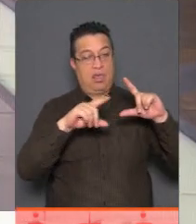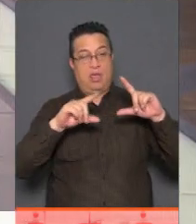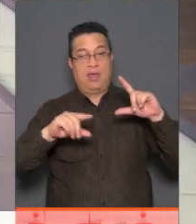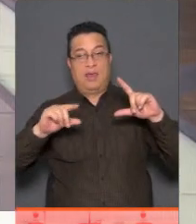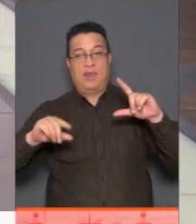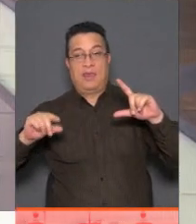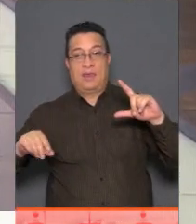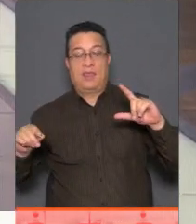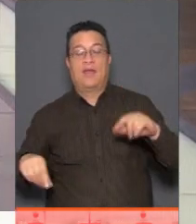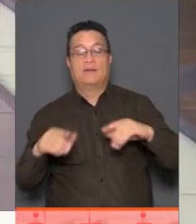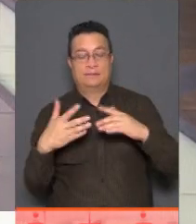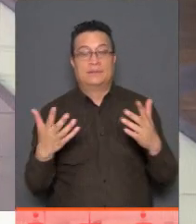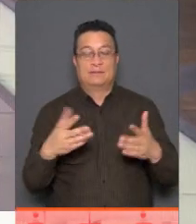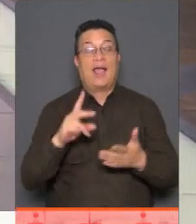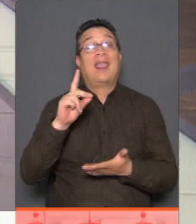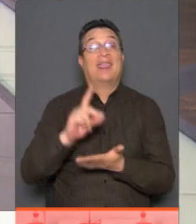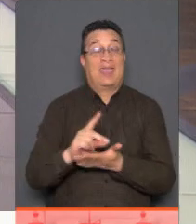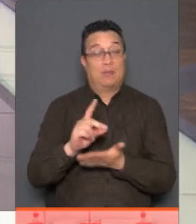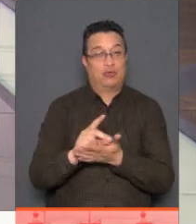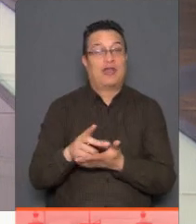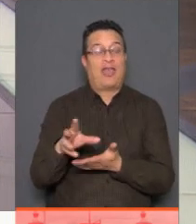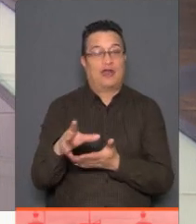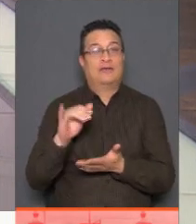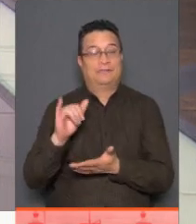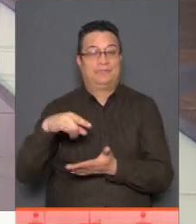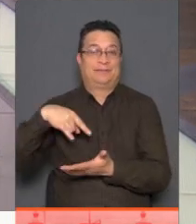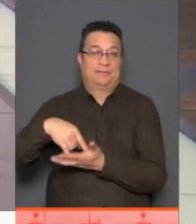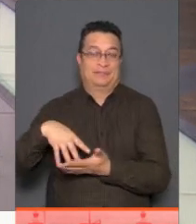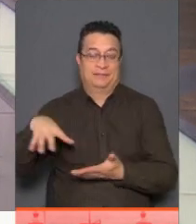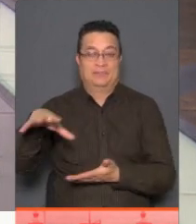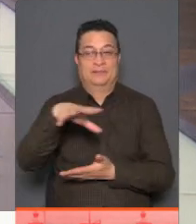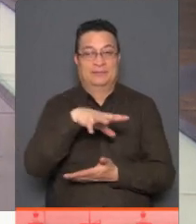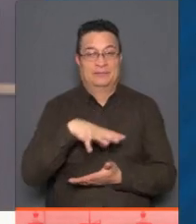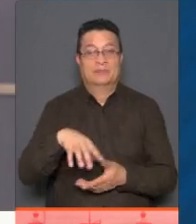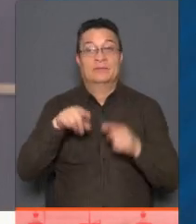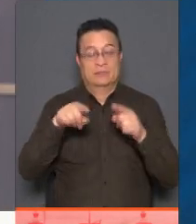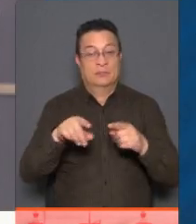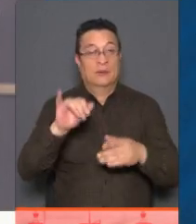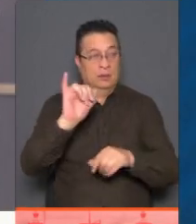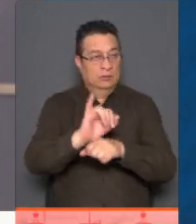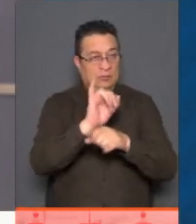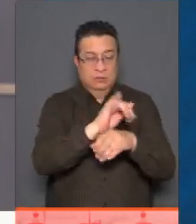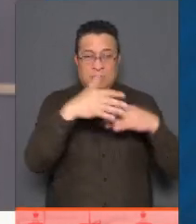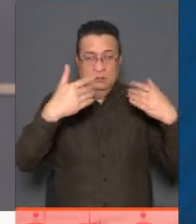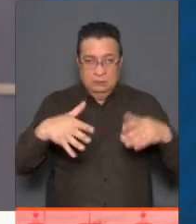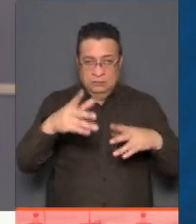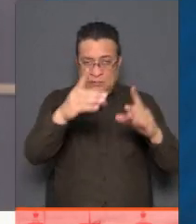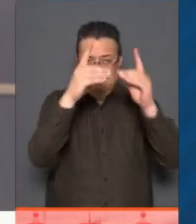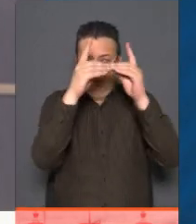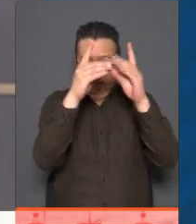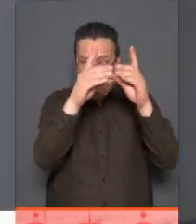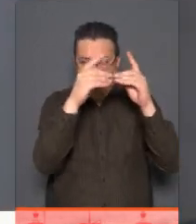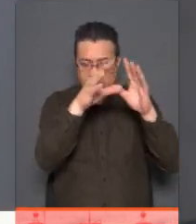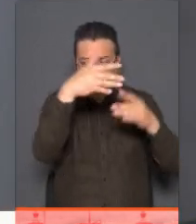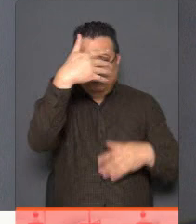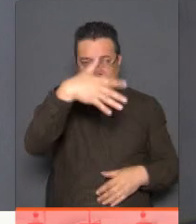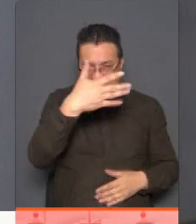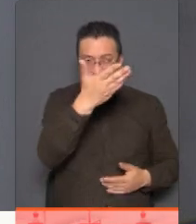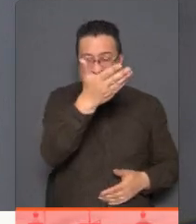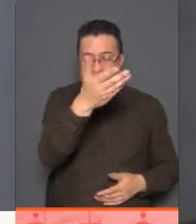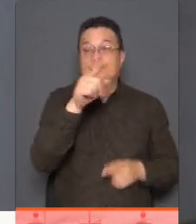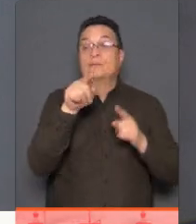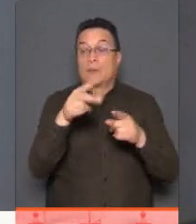es la Cámara de Diputados y el Parlamento. Además, una institución tan importante para la democracia, si eso es. O sea, Cristian, tú has visto, a